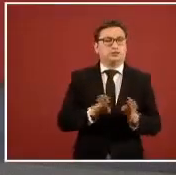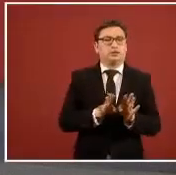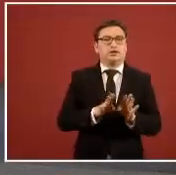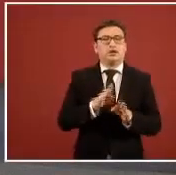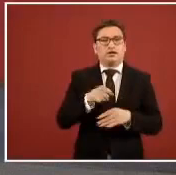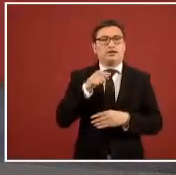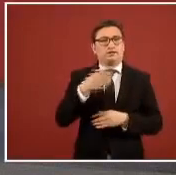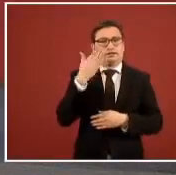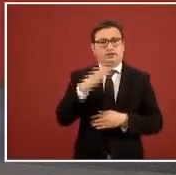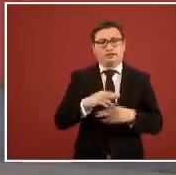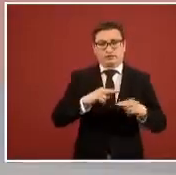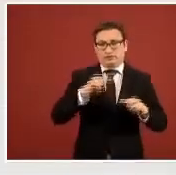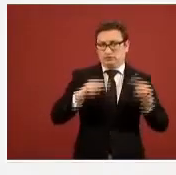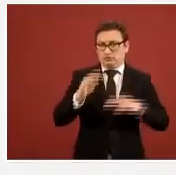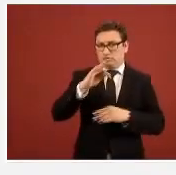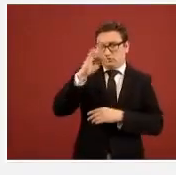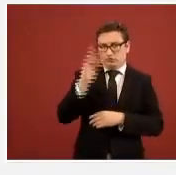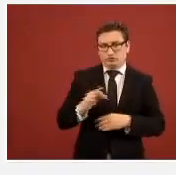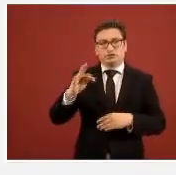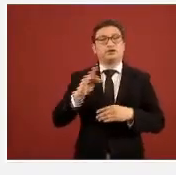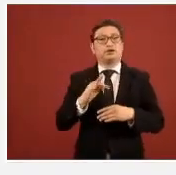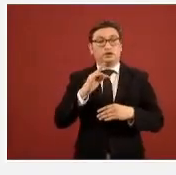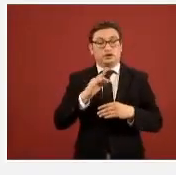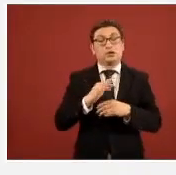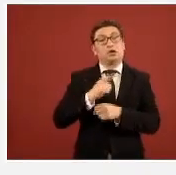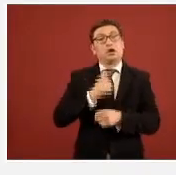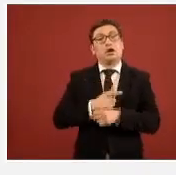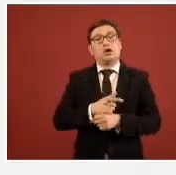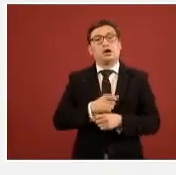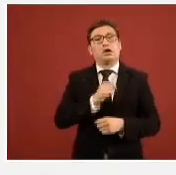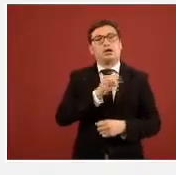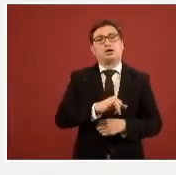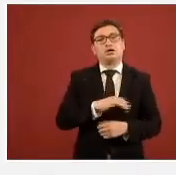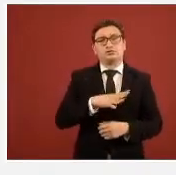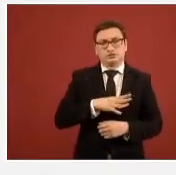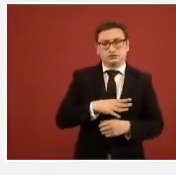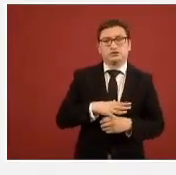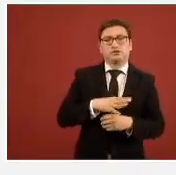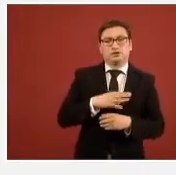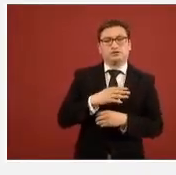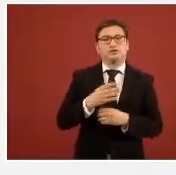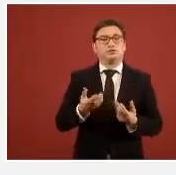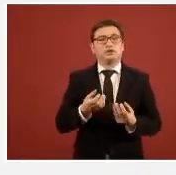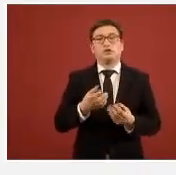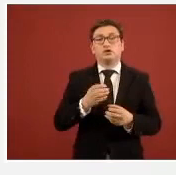es precisamente el porcentaje de positividad que en este momento tiene